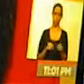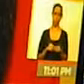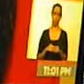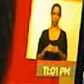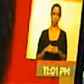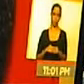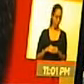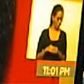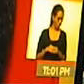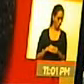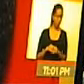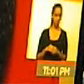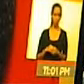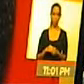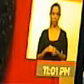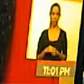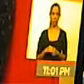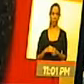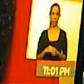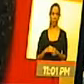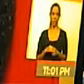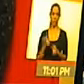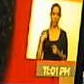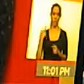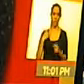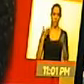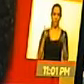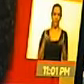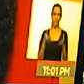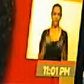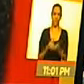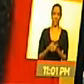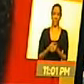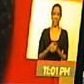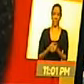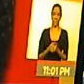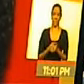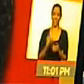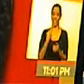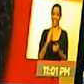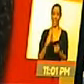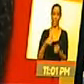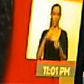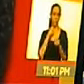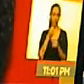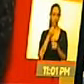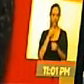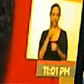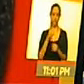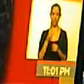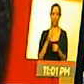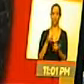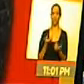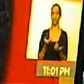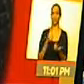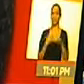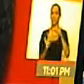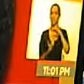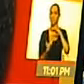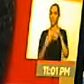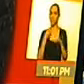Pero yo te digo algo, uno que tiene años cubriendo, como se dice a nivel periodístico, se olvida la fuente